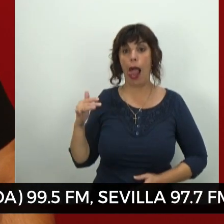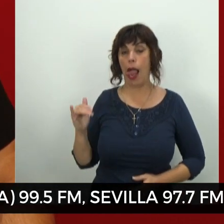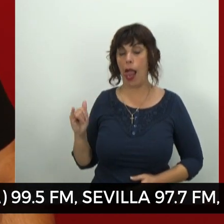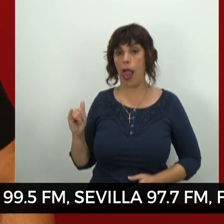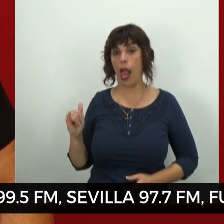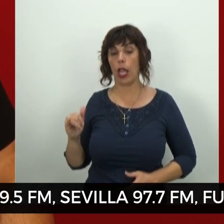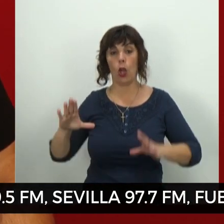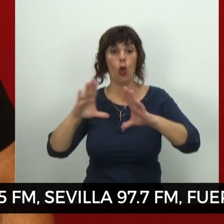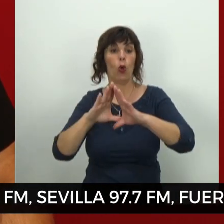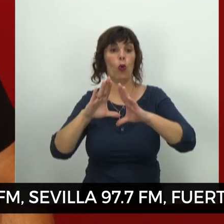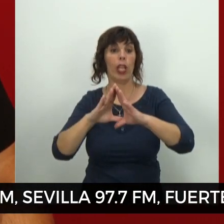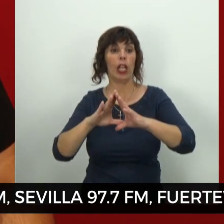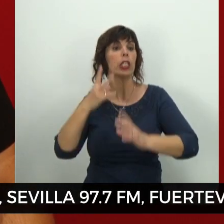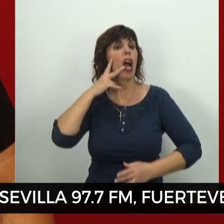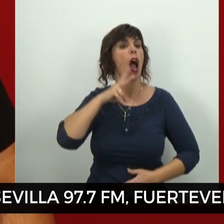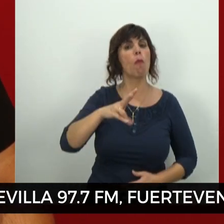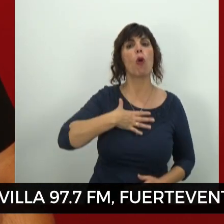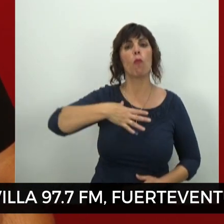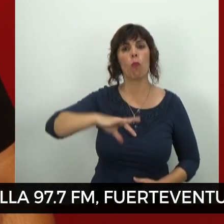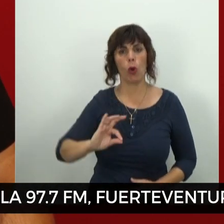un reino invisible.